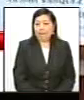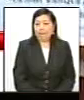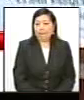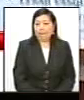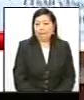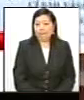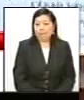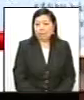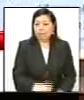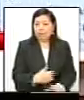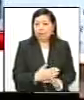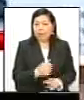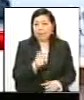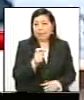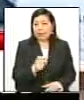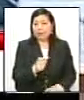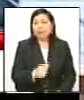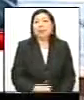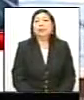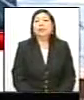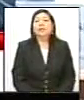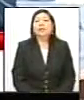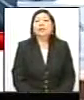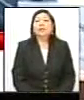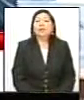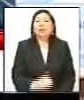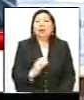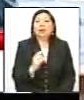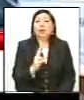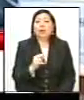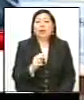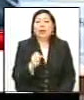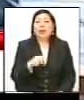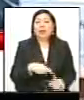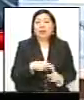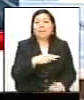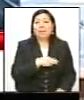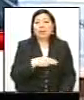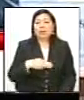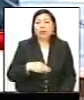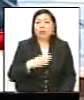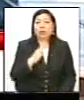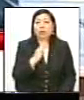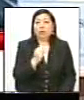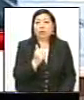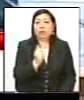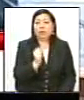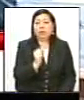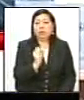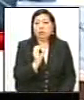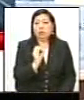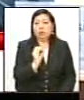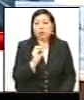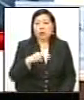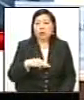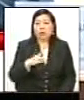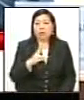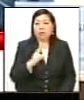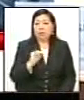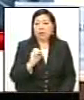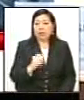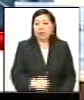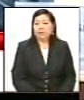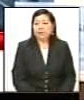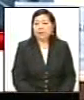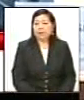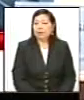Repito, formulada por el ciudadano Luis Alcides Coronado Prieto contra el exministro del Interior Carlos Basombrío Iglesias por infracción del artículo 139,